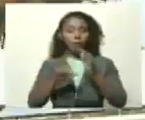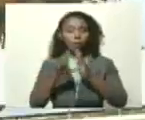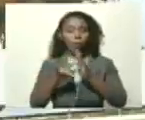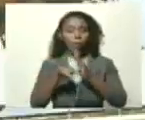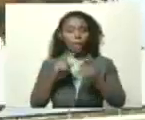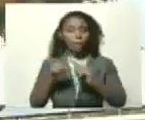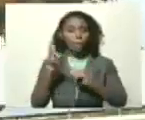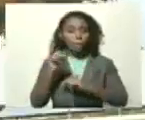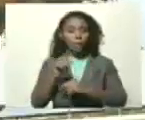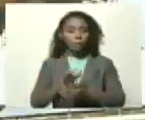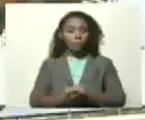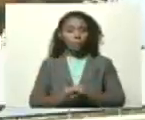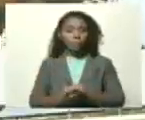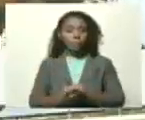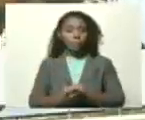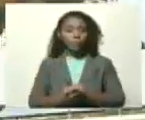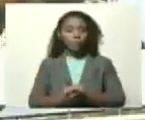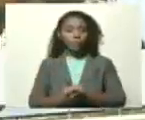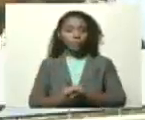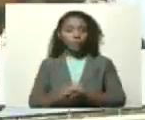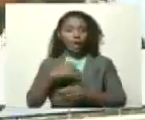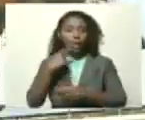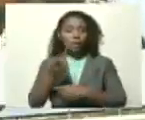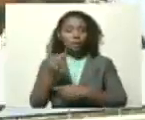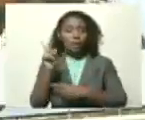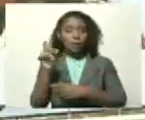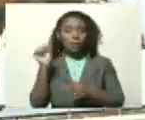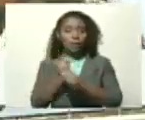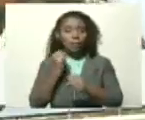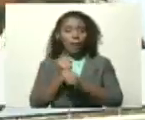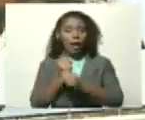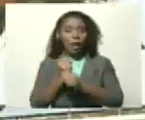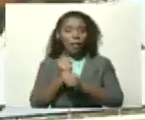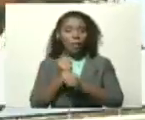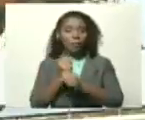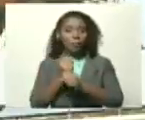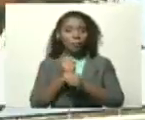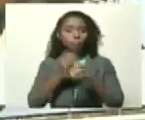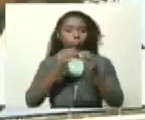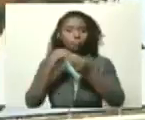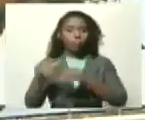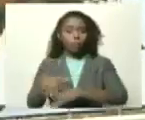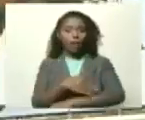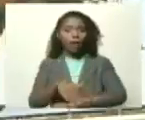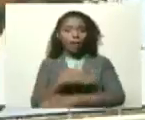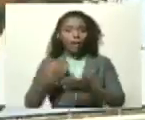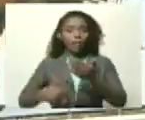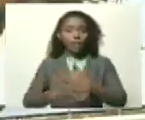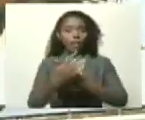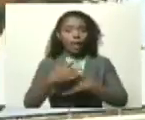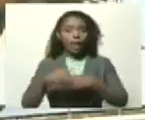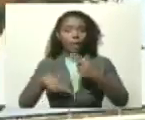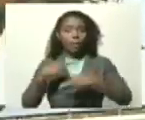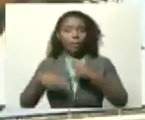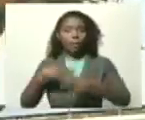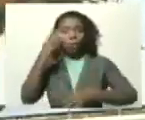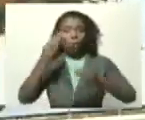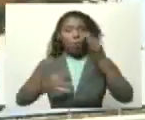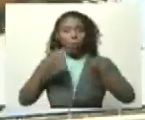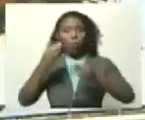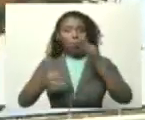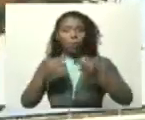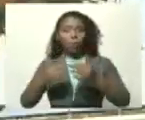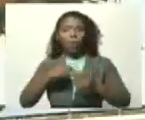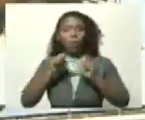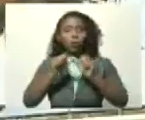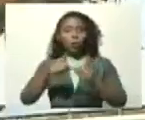Pero también ha instado al trabajo, al parlamentarismo de calle, avanzar en la revolución judicial, seguir